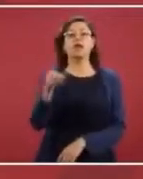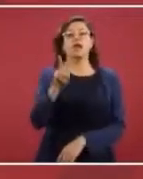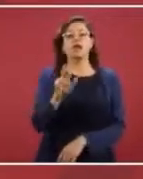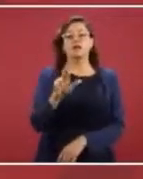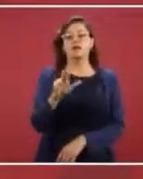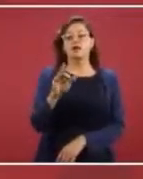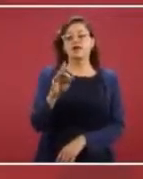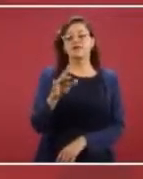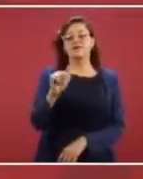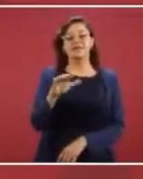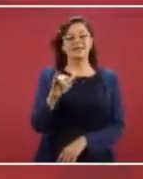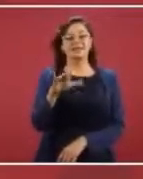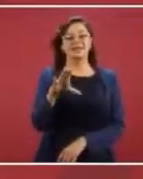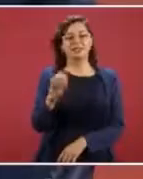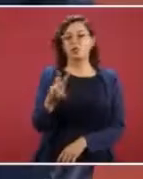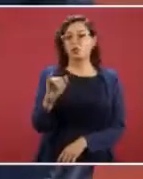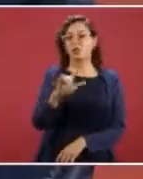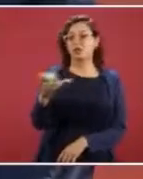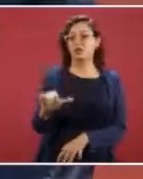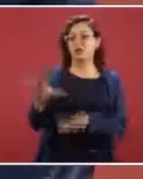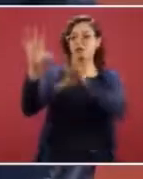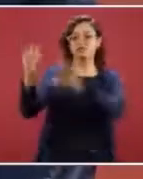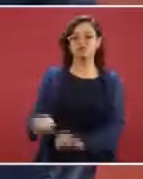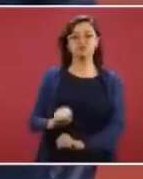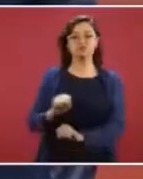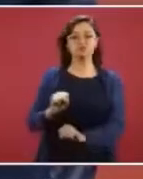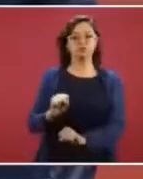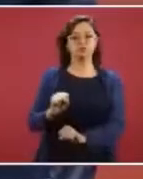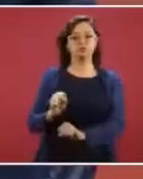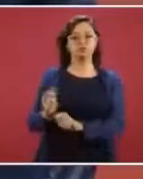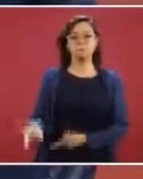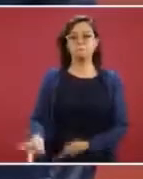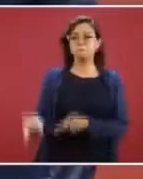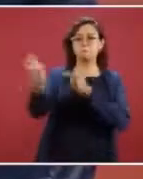el inmediato fusilamiento.